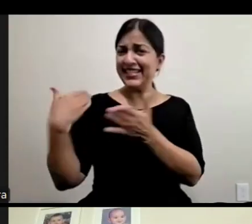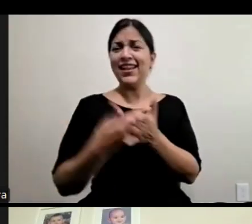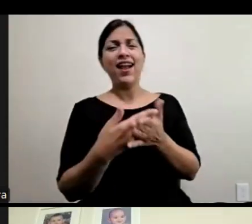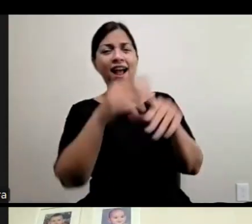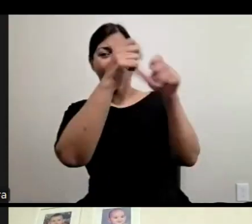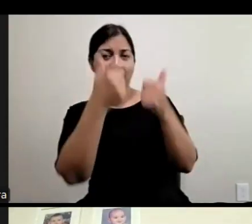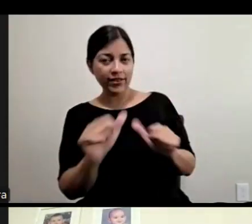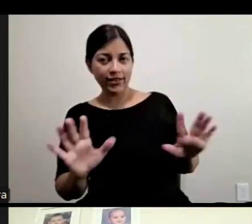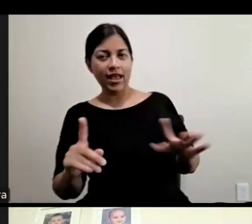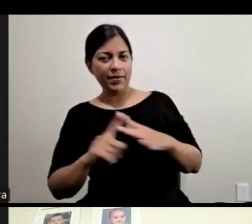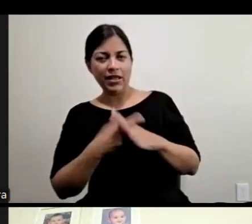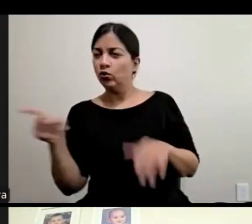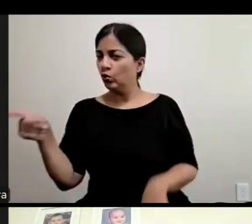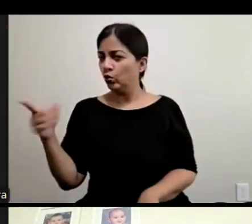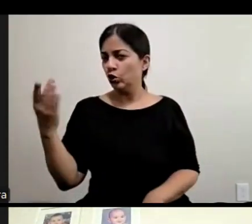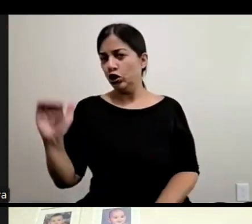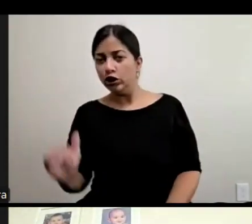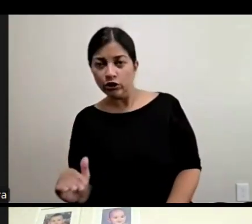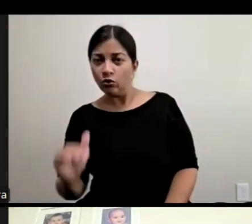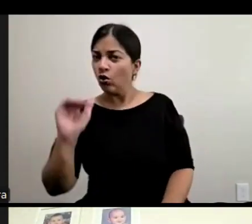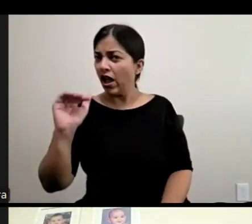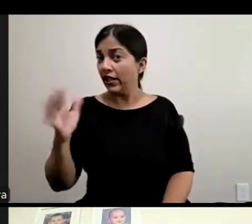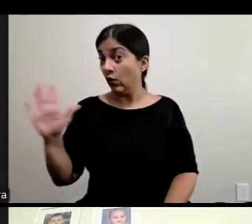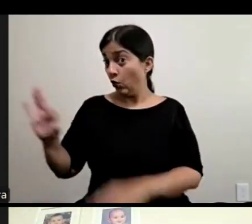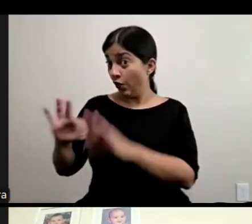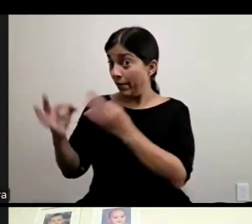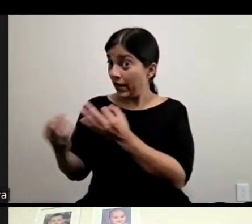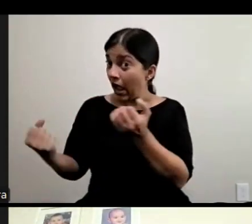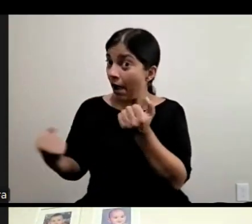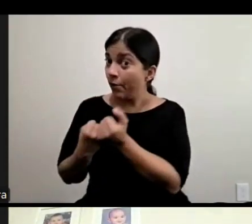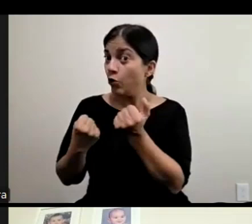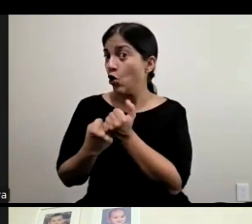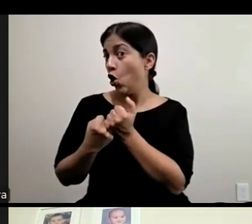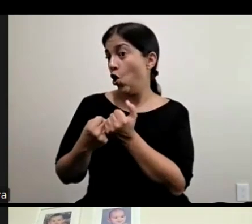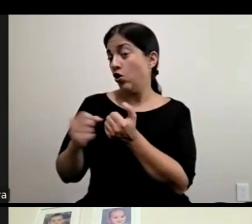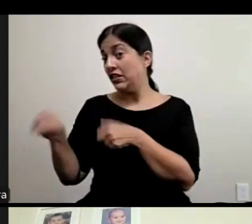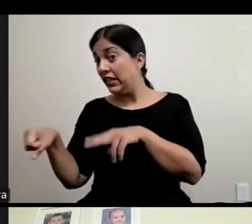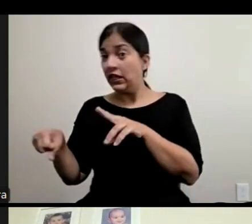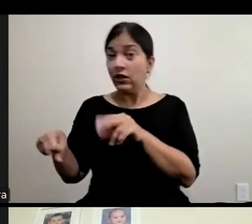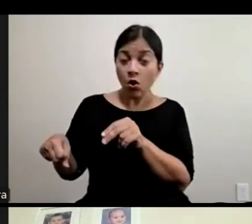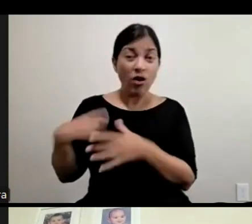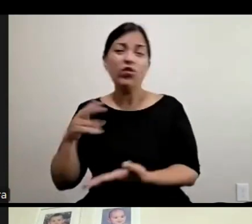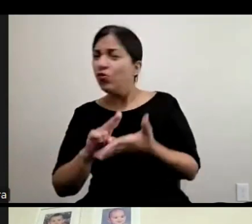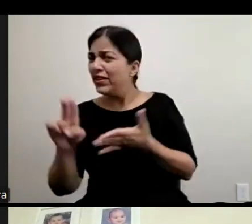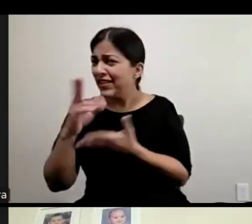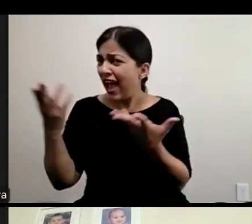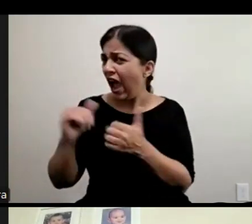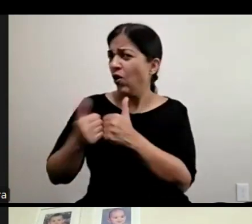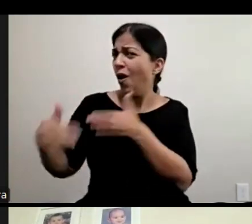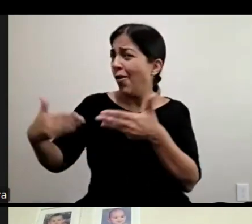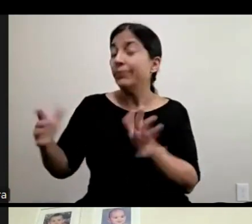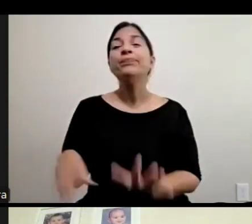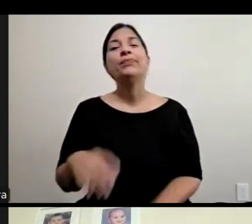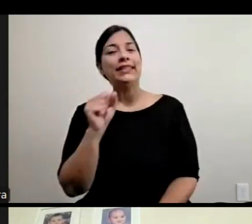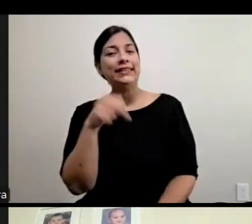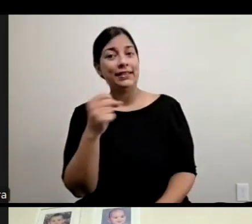¿Fue chiquito? ¿Fue grande? ¿Te apoyó tu familia? ¿Fue a la universidad? ¿Cómo fue eso? Sí, primero